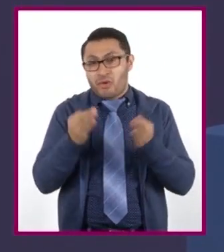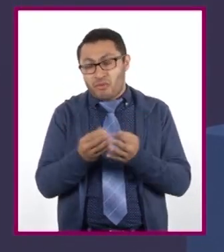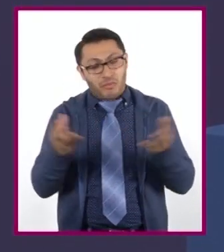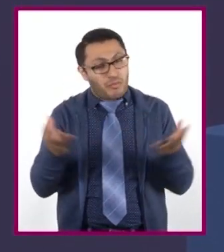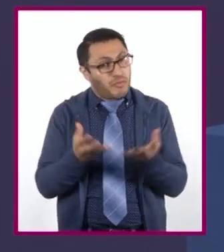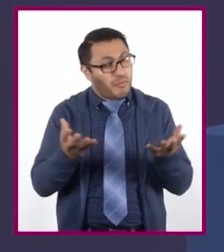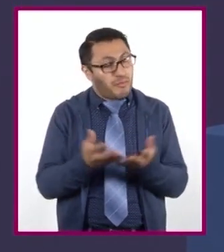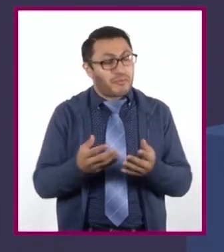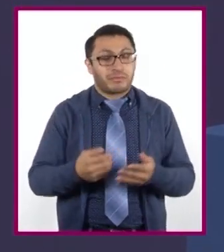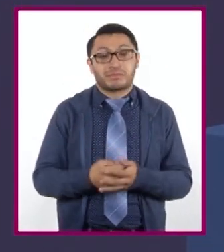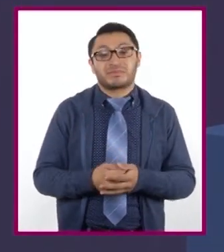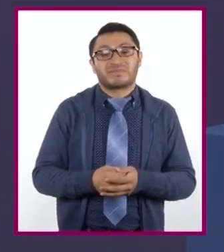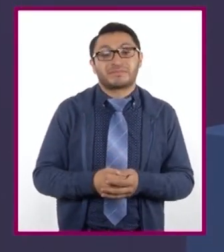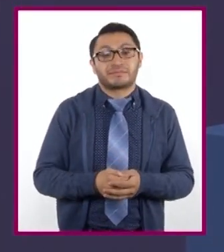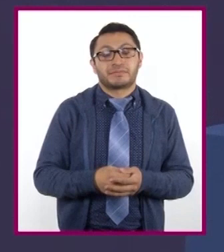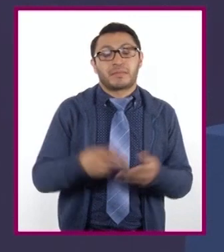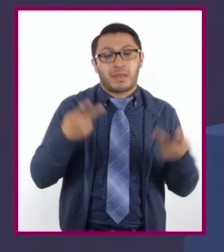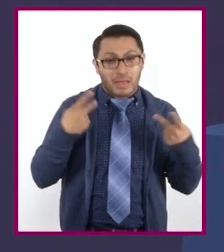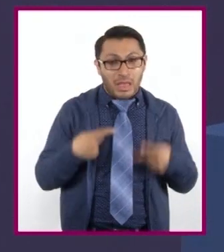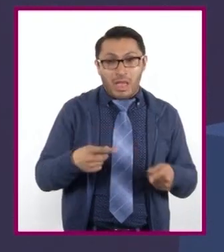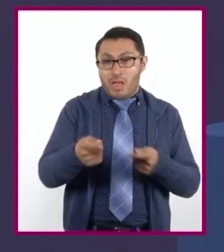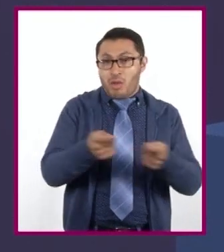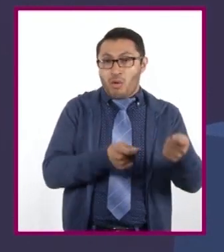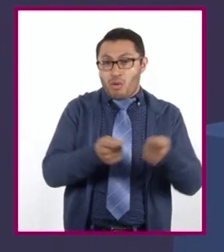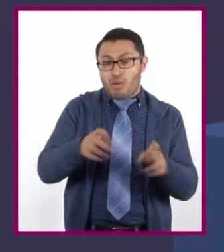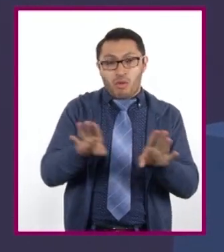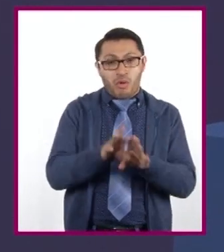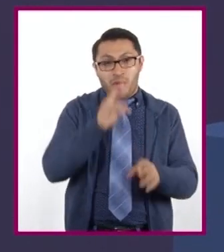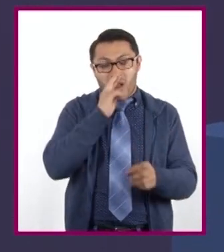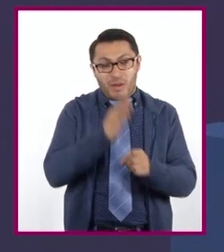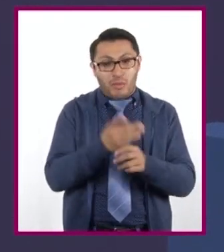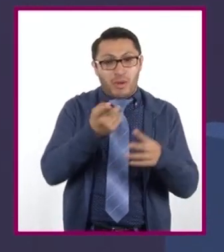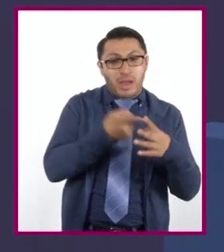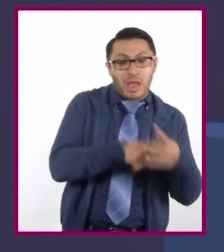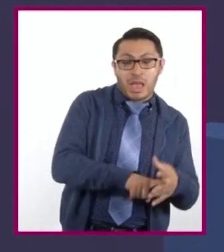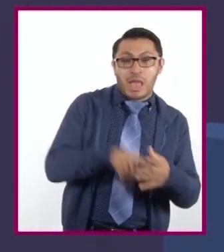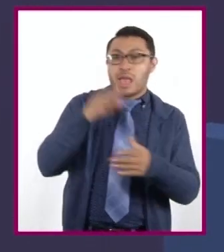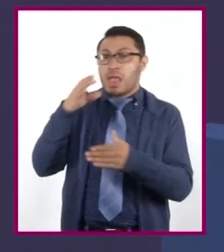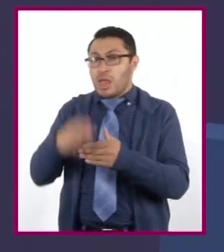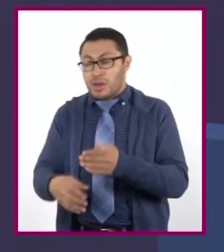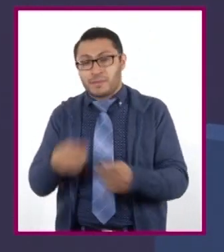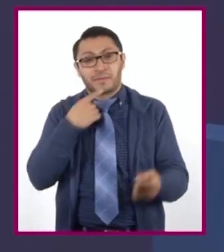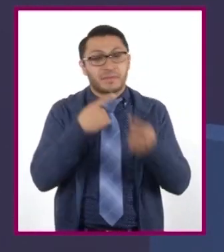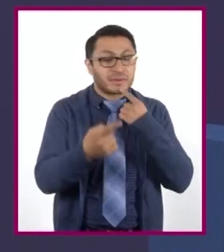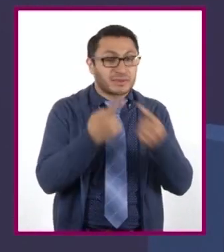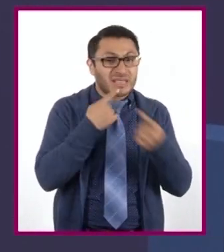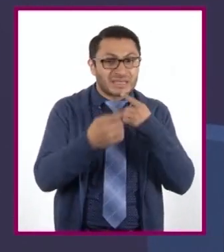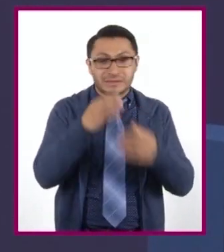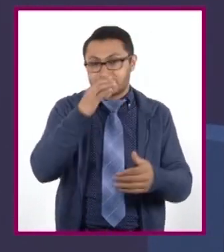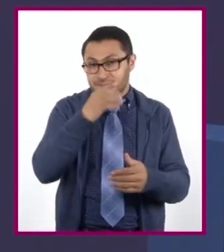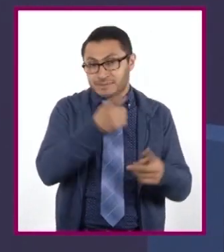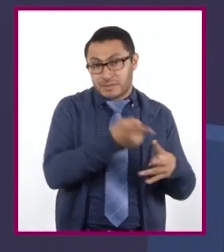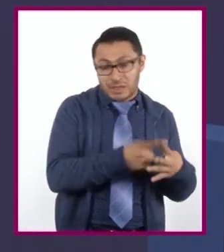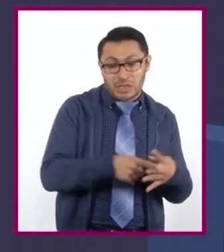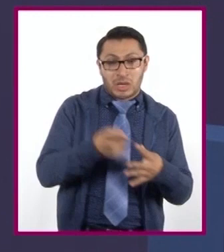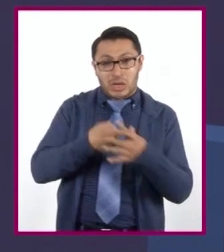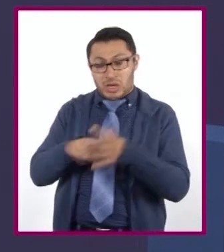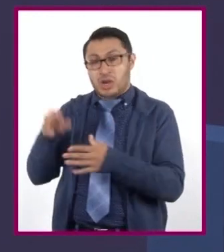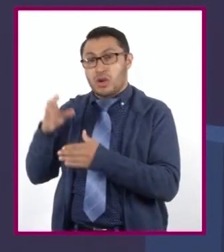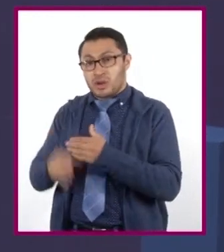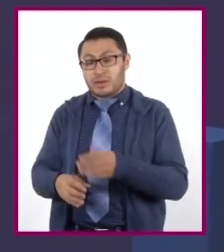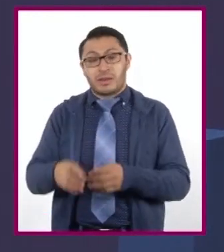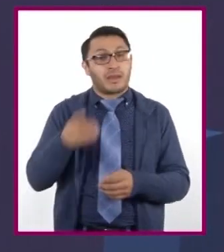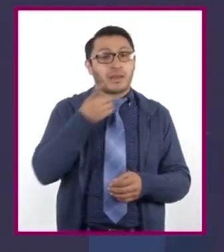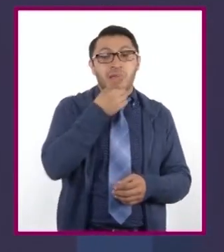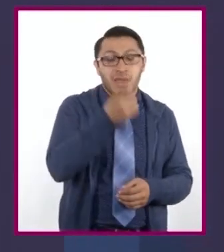panel. El moderador se encargará de dar inicio y cierra la discusión. Además, de que indicará